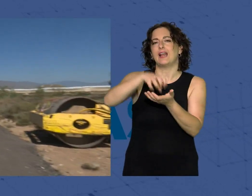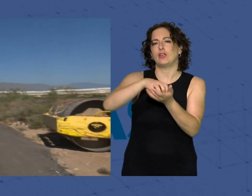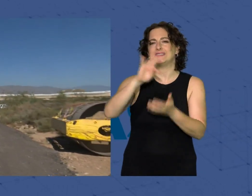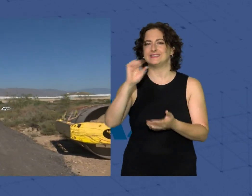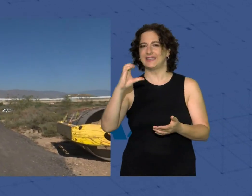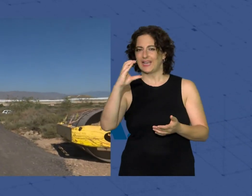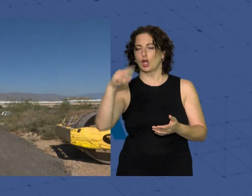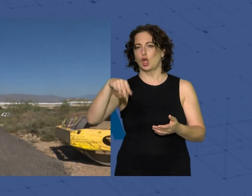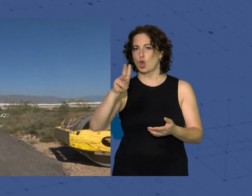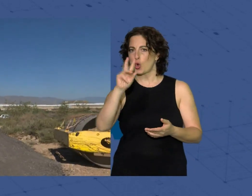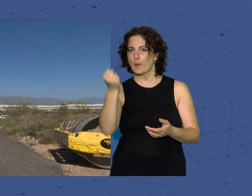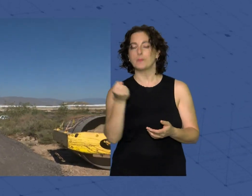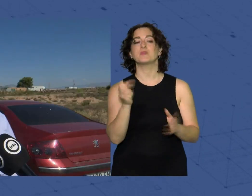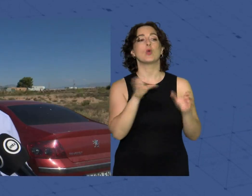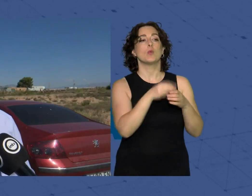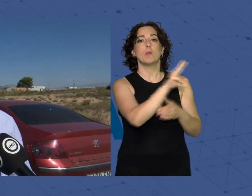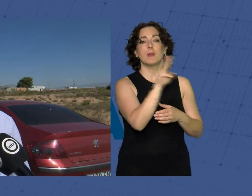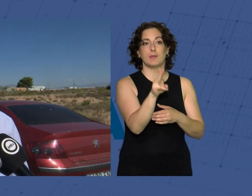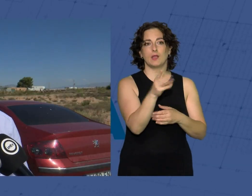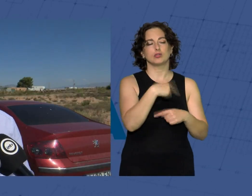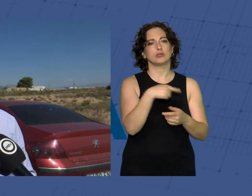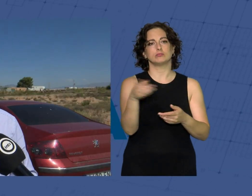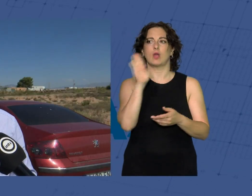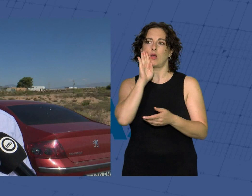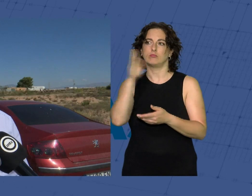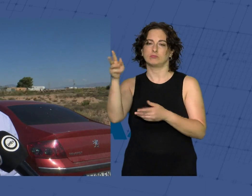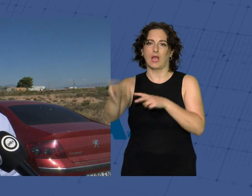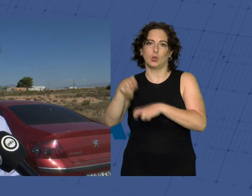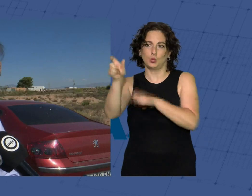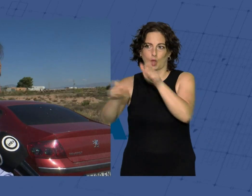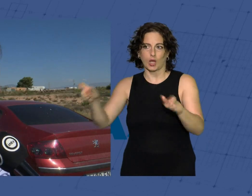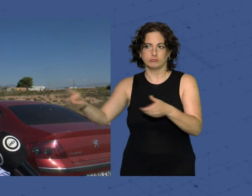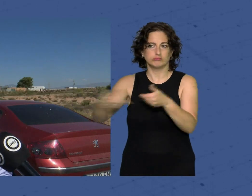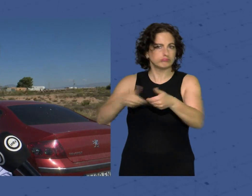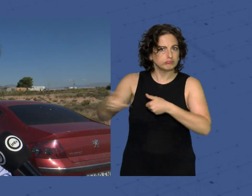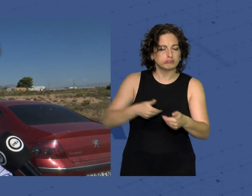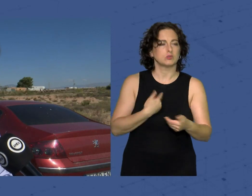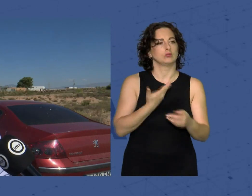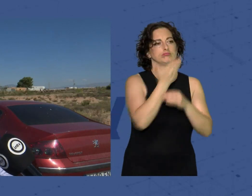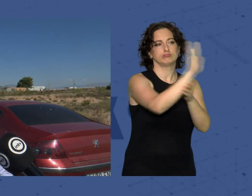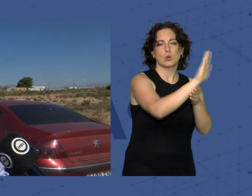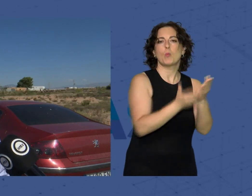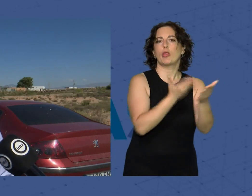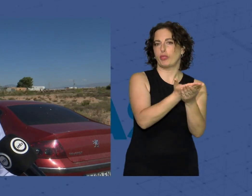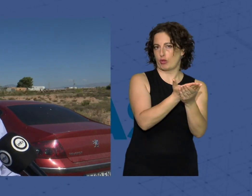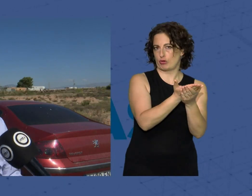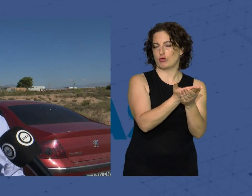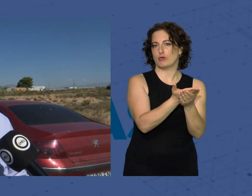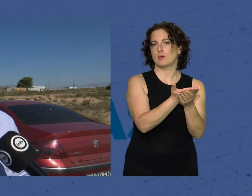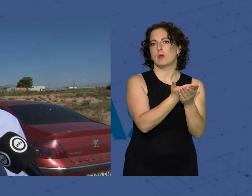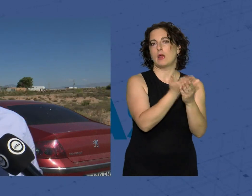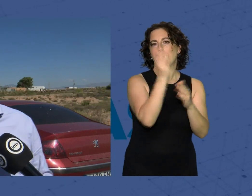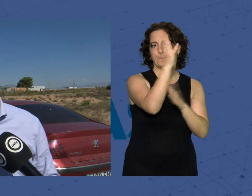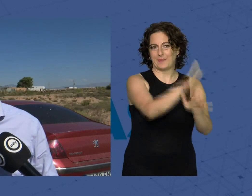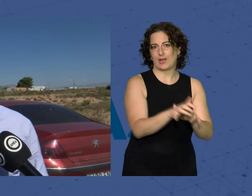grupo municipal del Partido Popular hicimos nuestras las reivindicaciones que hicieron los agricultores y presentamos hace un año una moción que llevamos al pleno